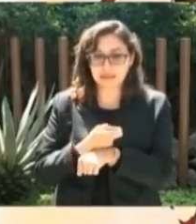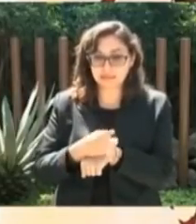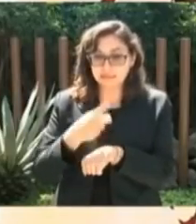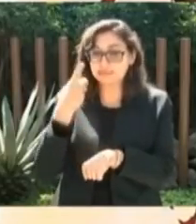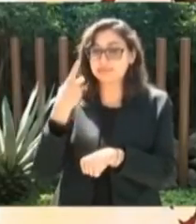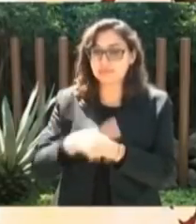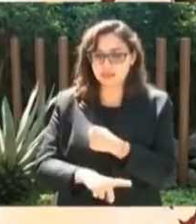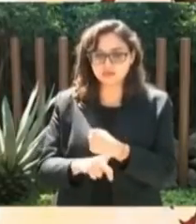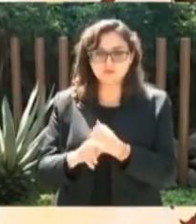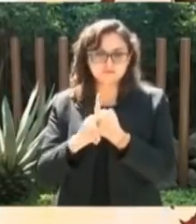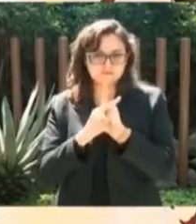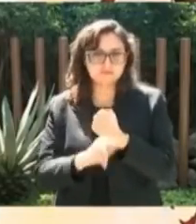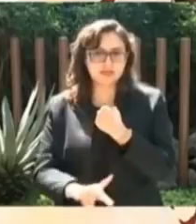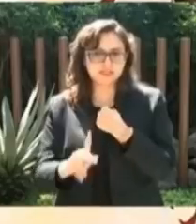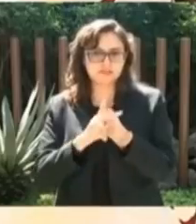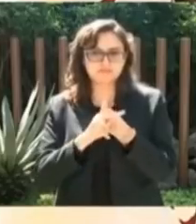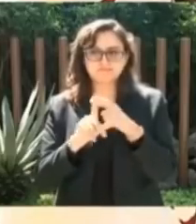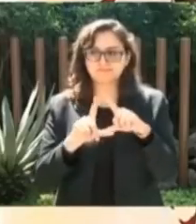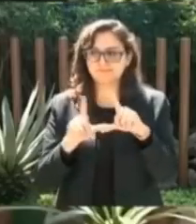país la corrupción